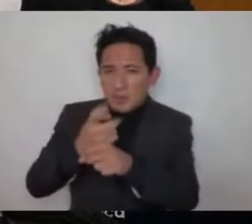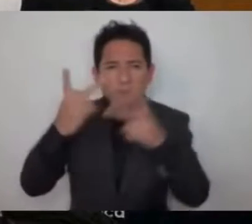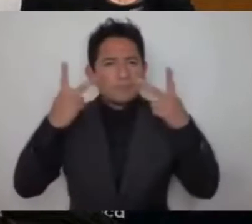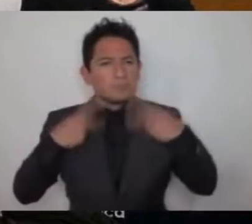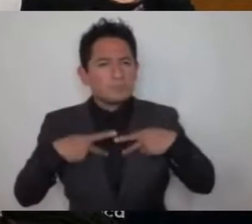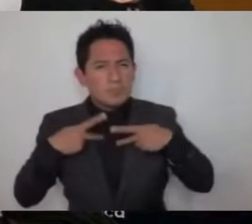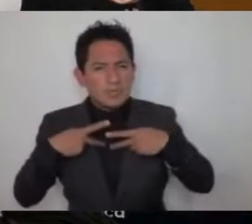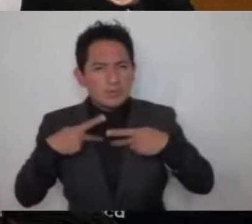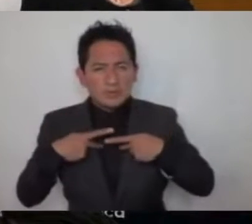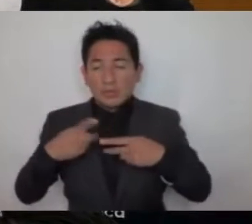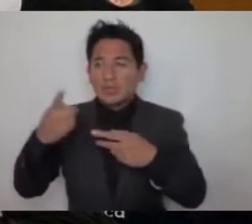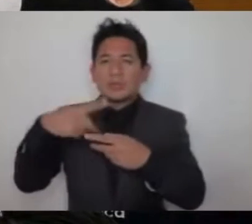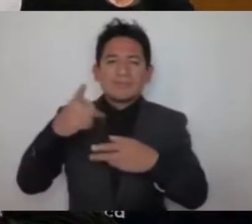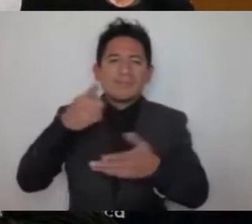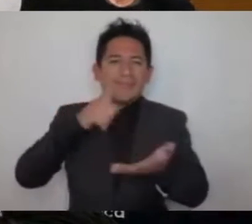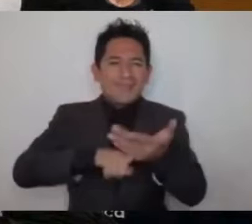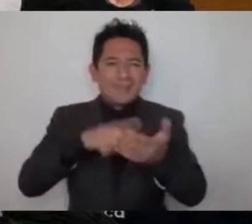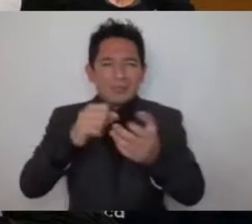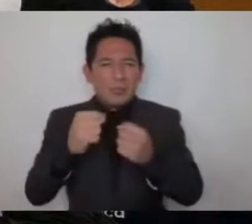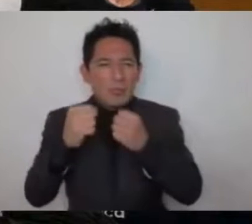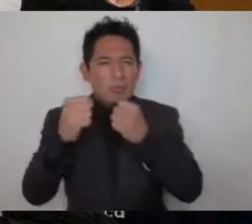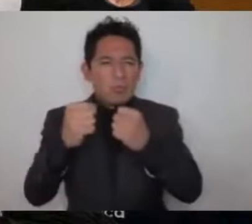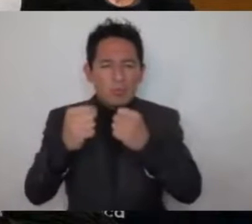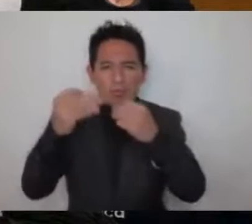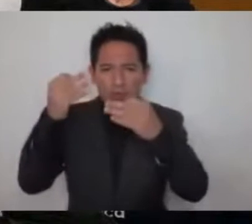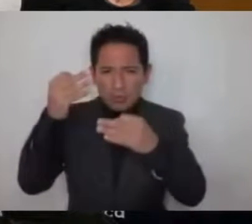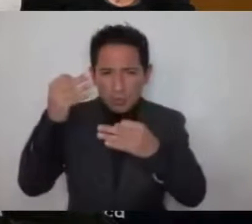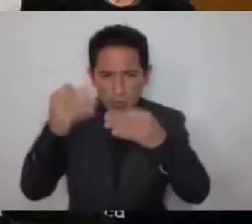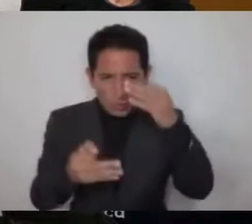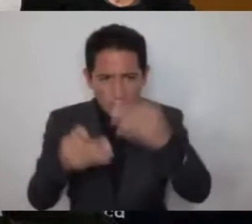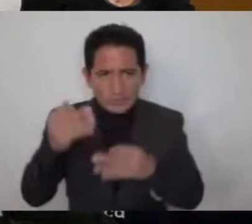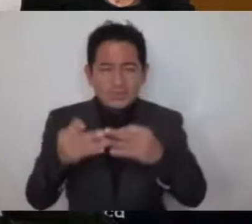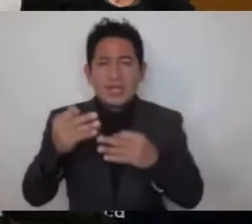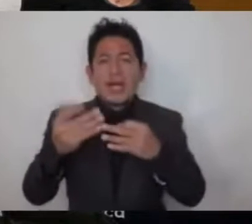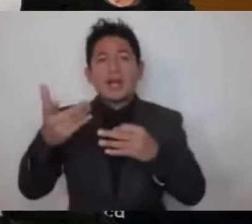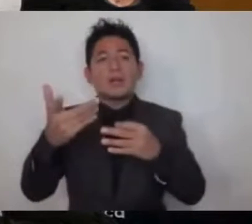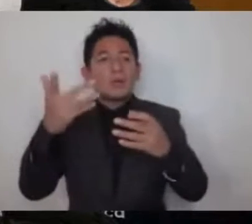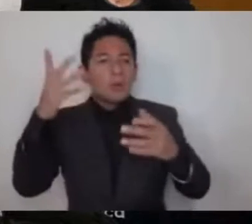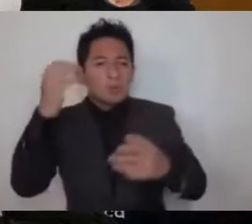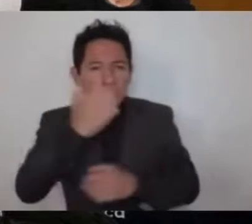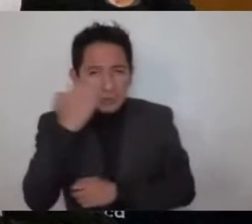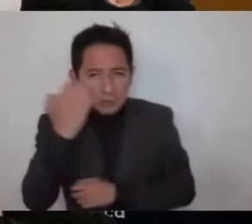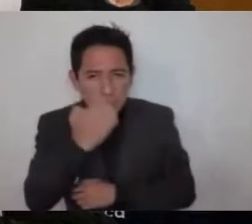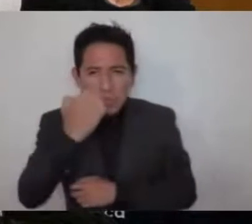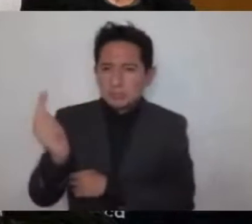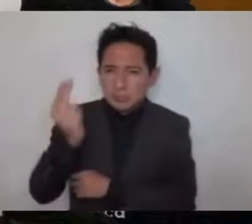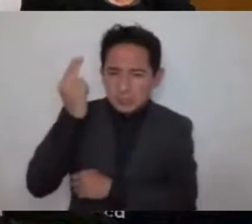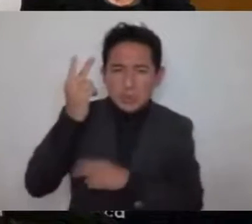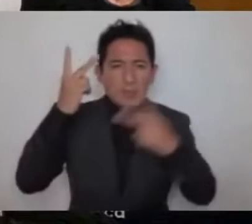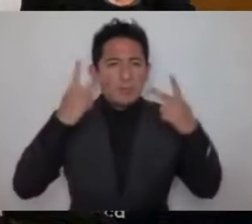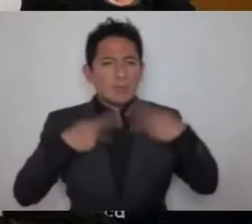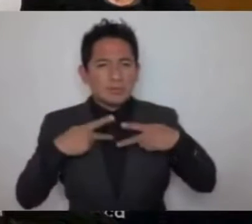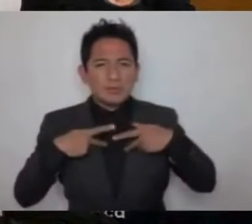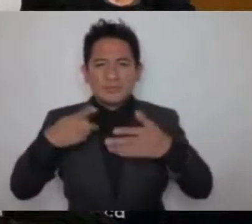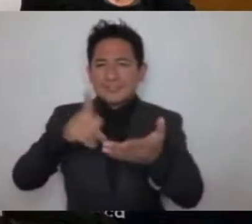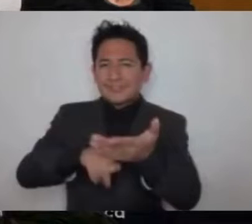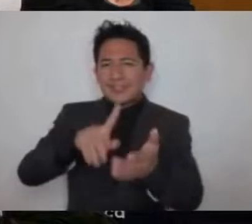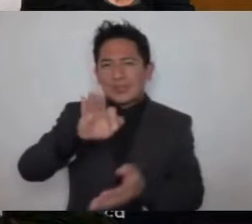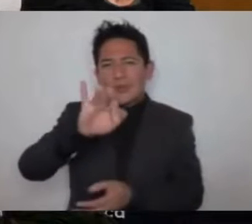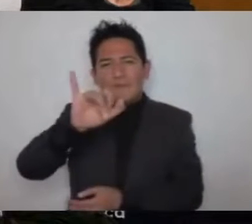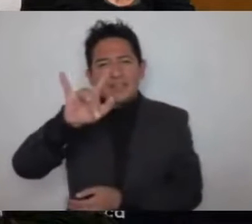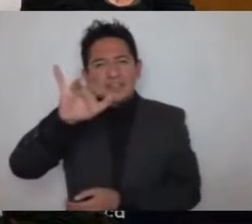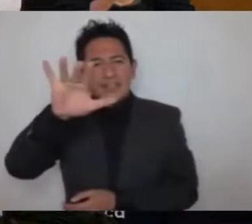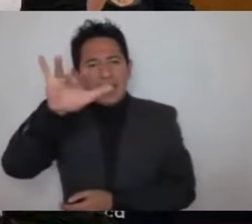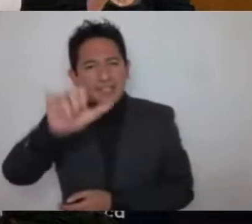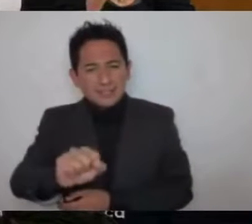local Federal con academia con sociedad civil con personas de fiscalías Por qué Cuál es la lógica que son las personas que